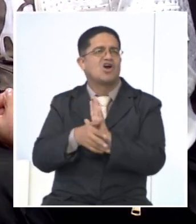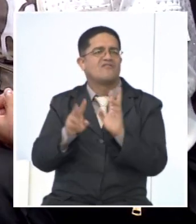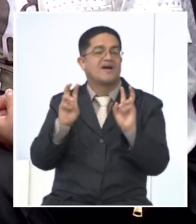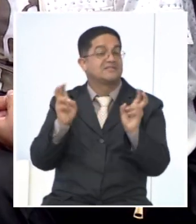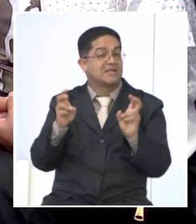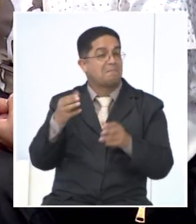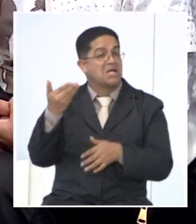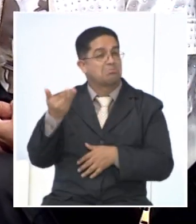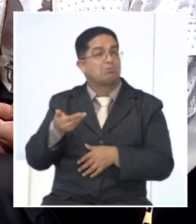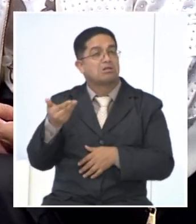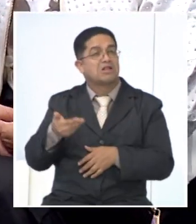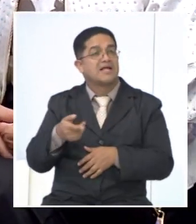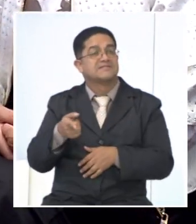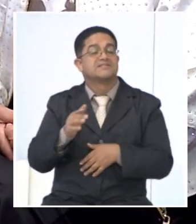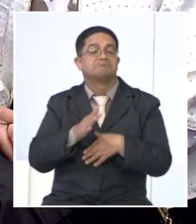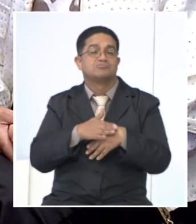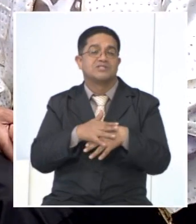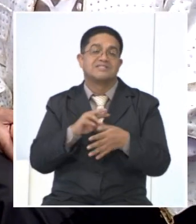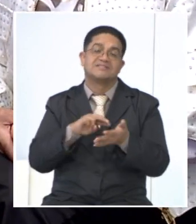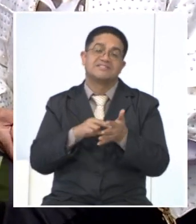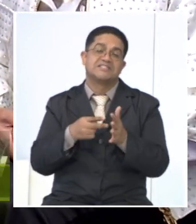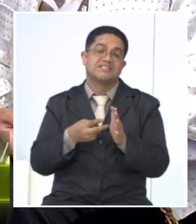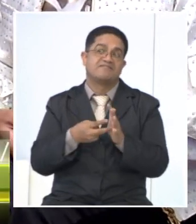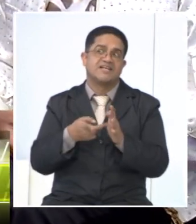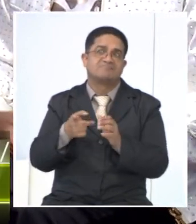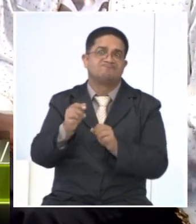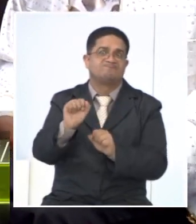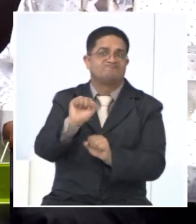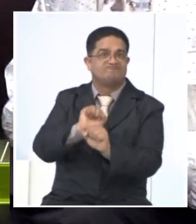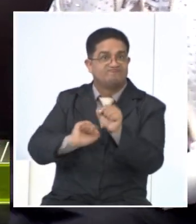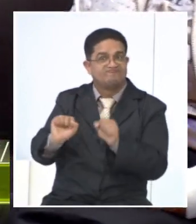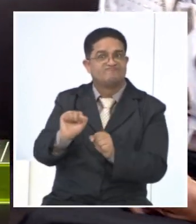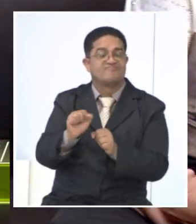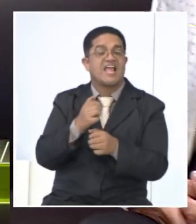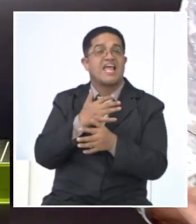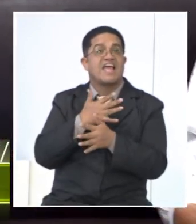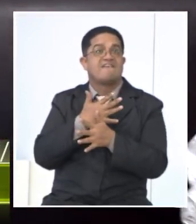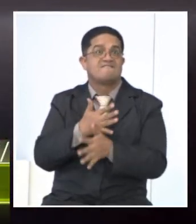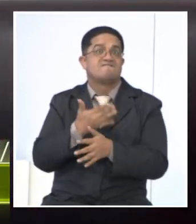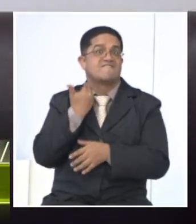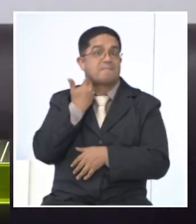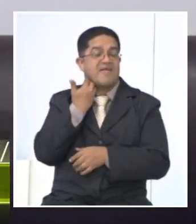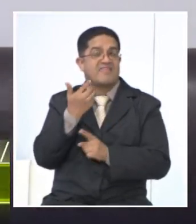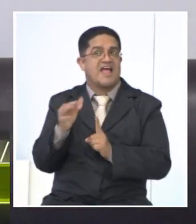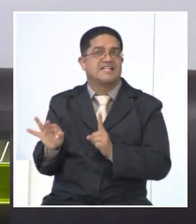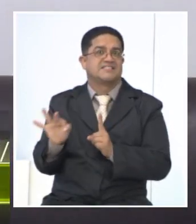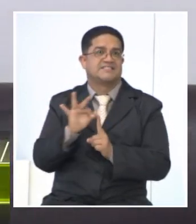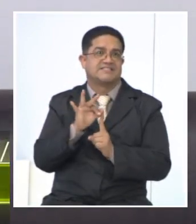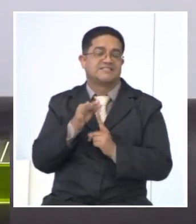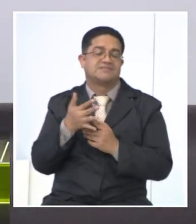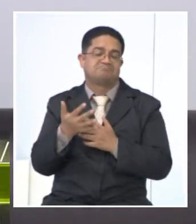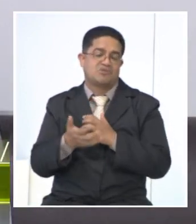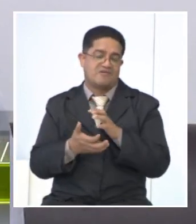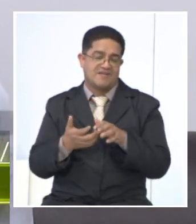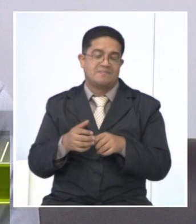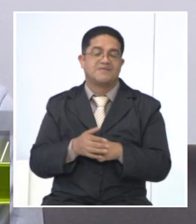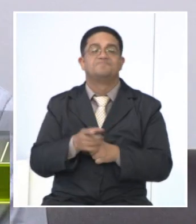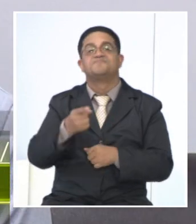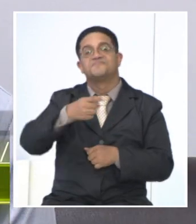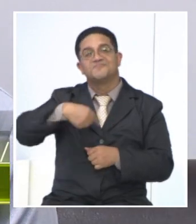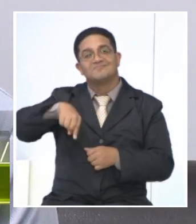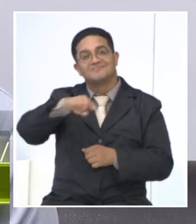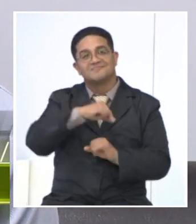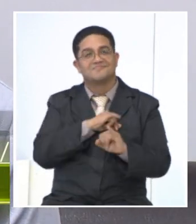tan importante porque implica precisamente la prevención de enfermedades que pueden causar graves problemas. Nosotros de esta